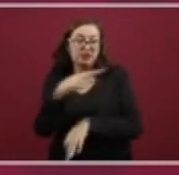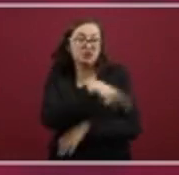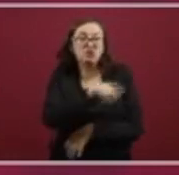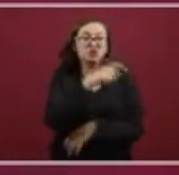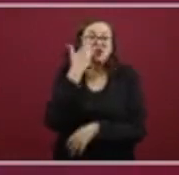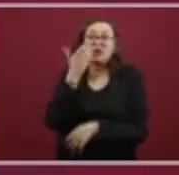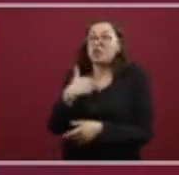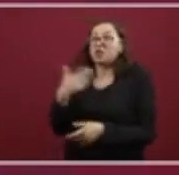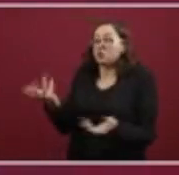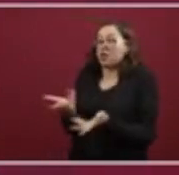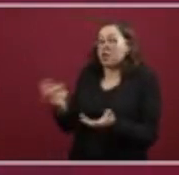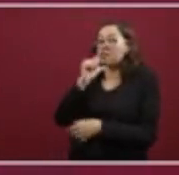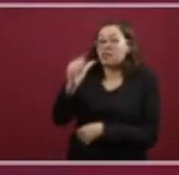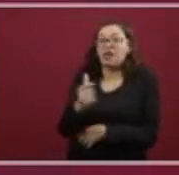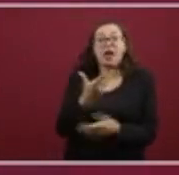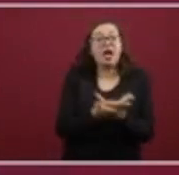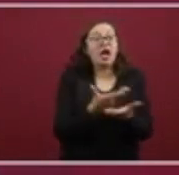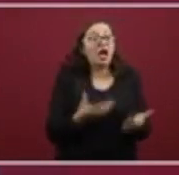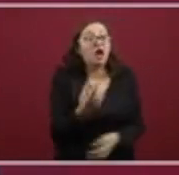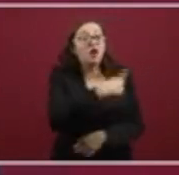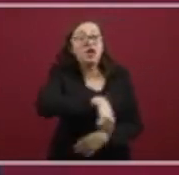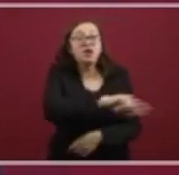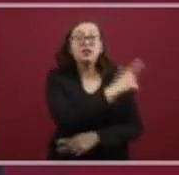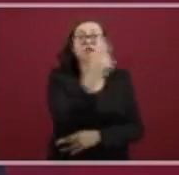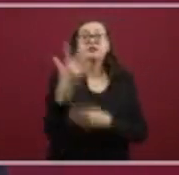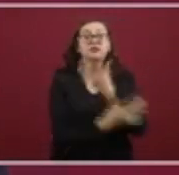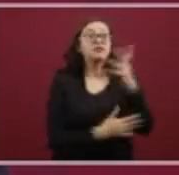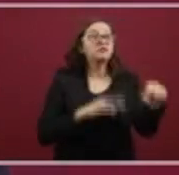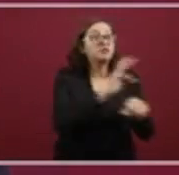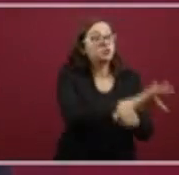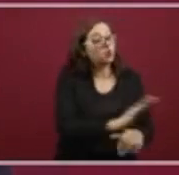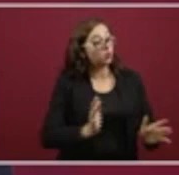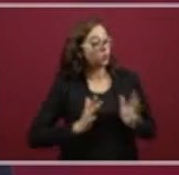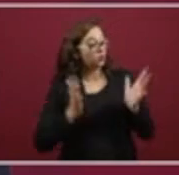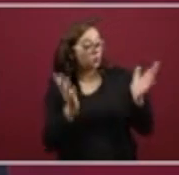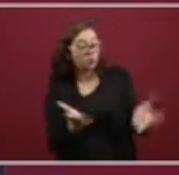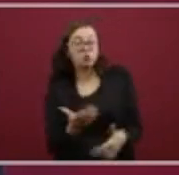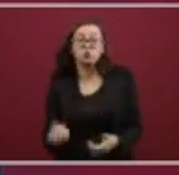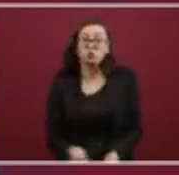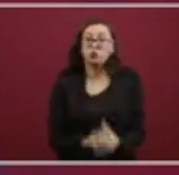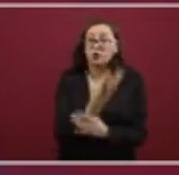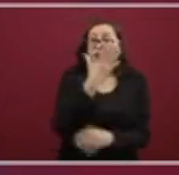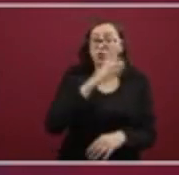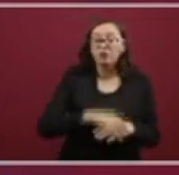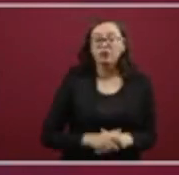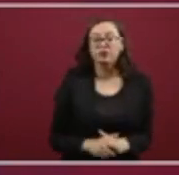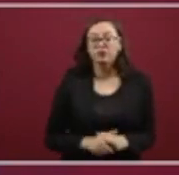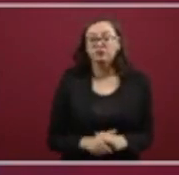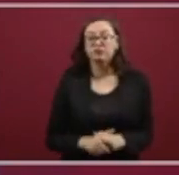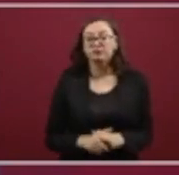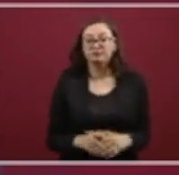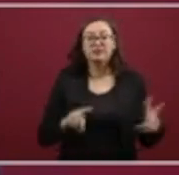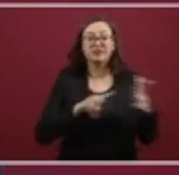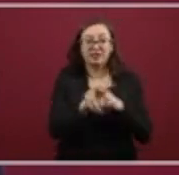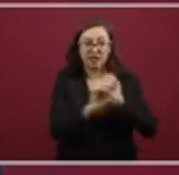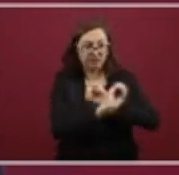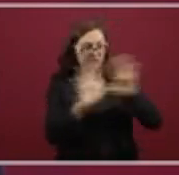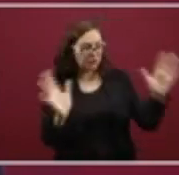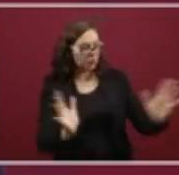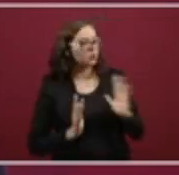que ahora son defensores del medio ambiente, ¿no? Y de la